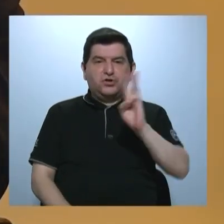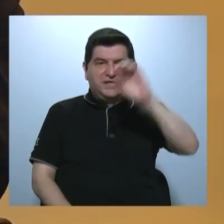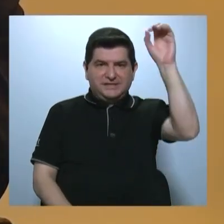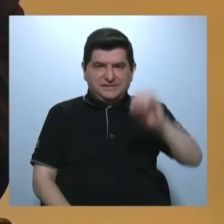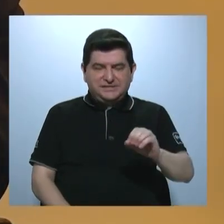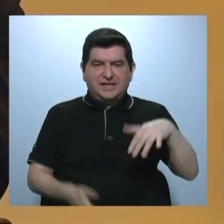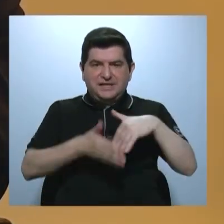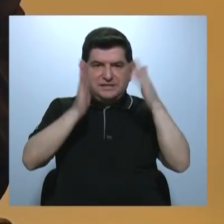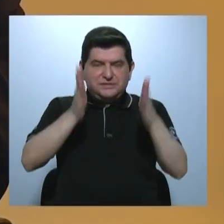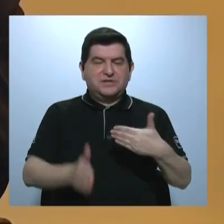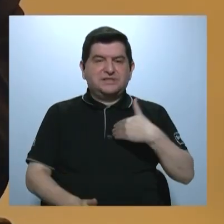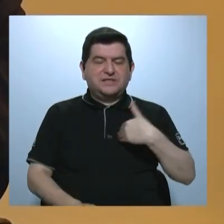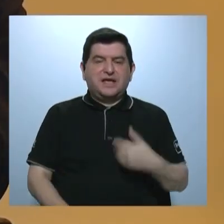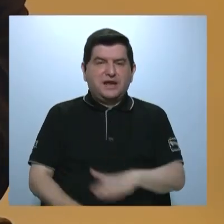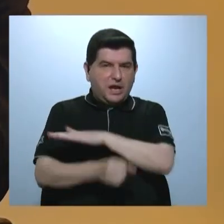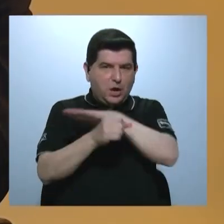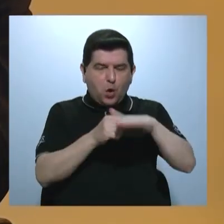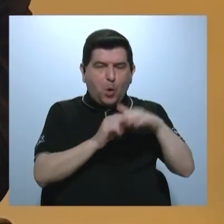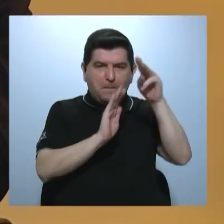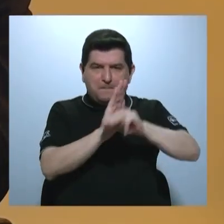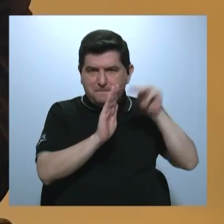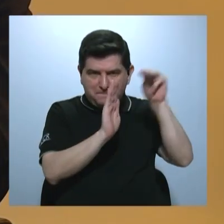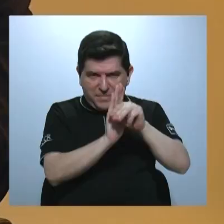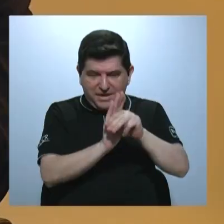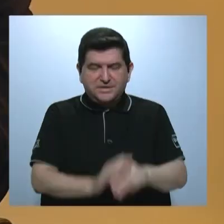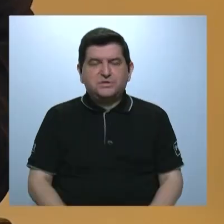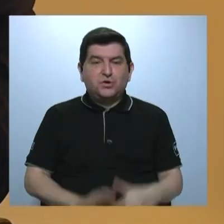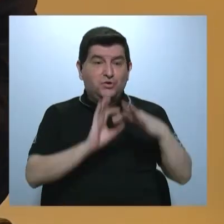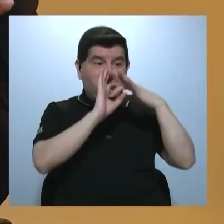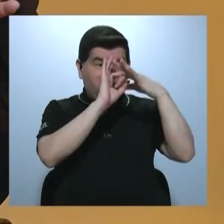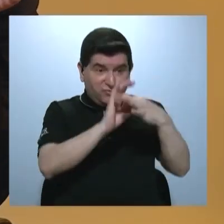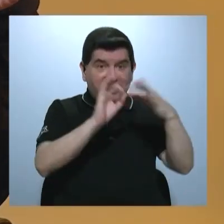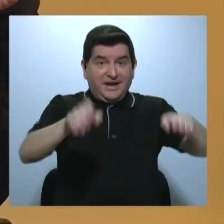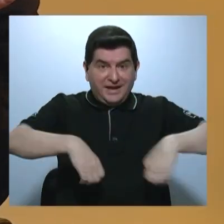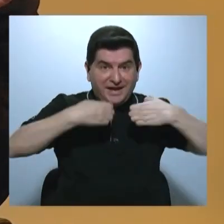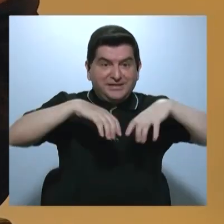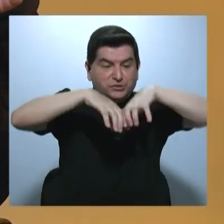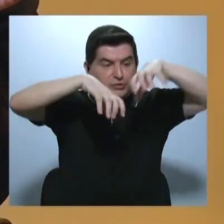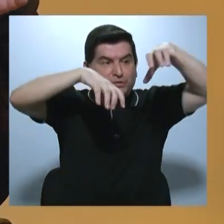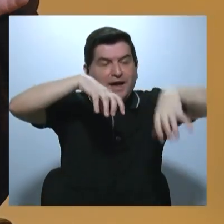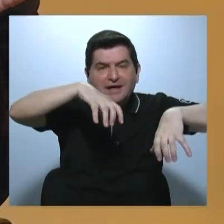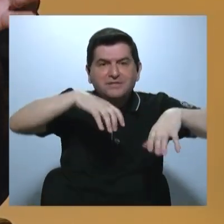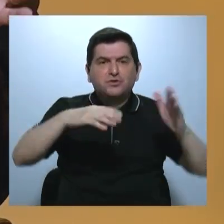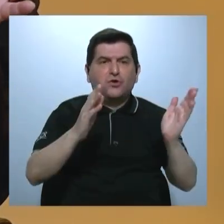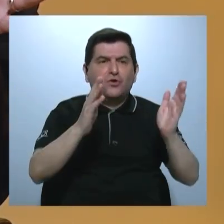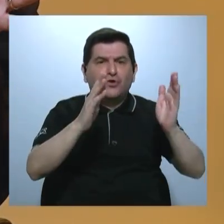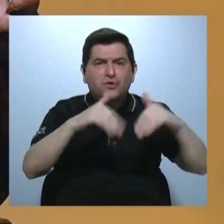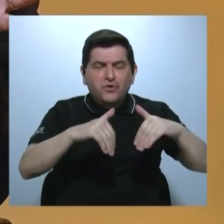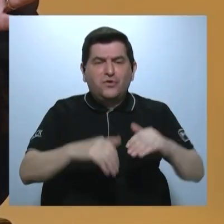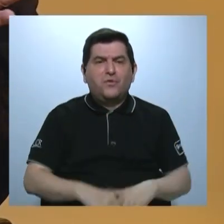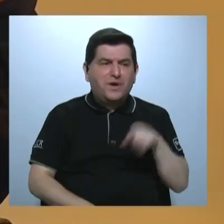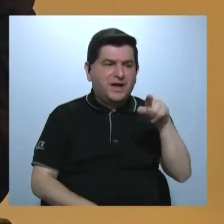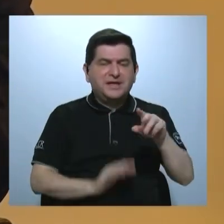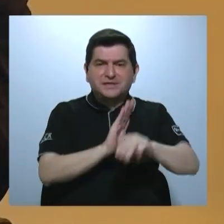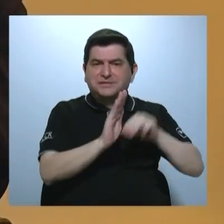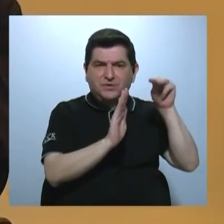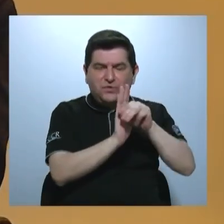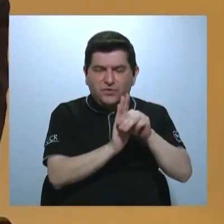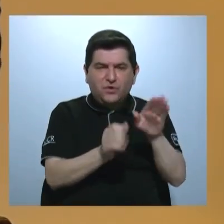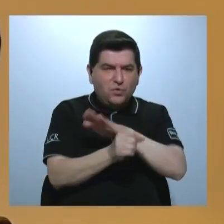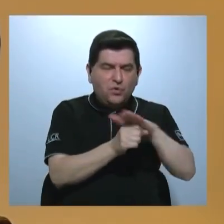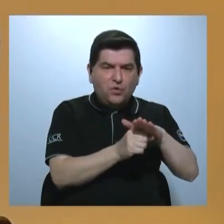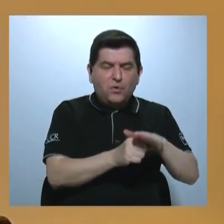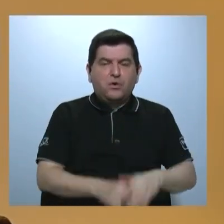estudiantes reciben ese currículo completo. Entonces, vimos una relación muy clara entre los cantones donde casi ningún estudiante recibe ese currículo